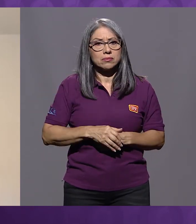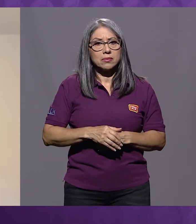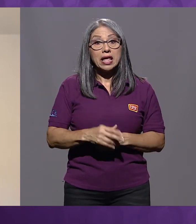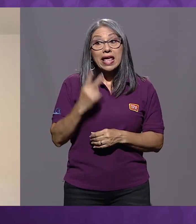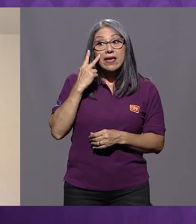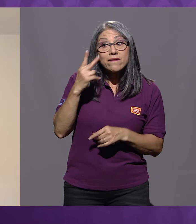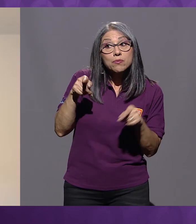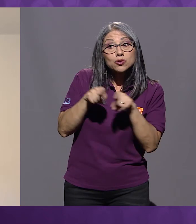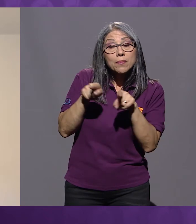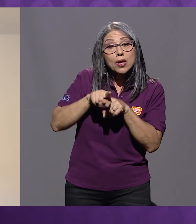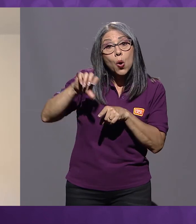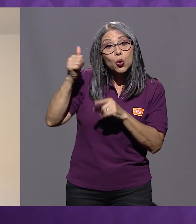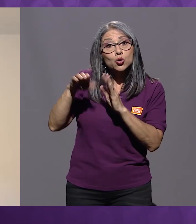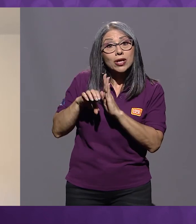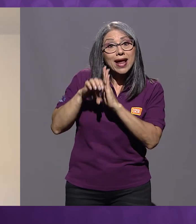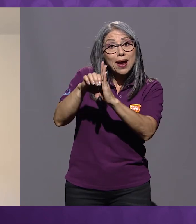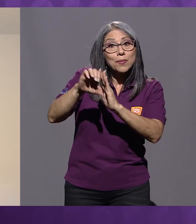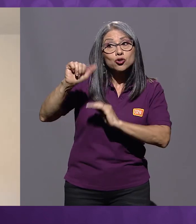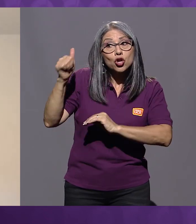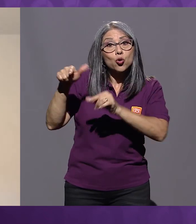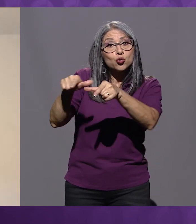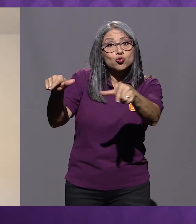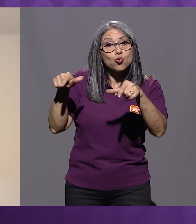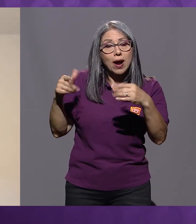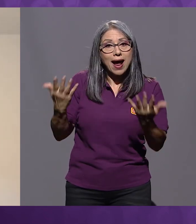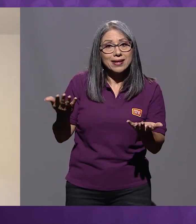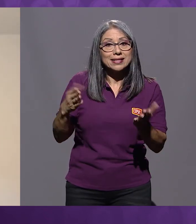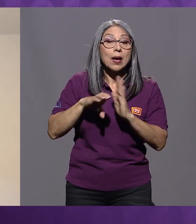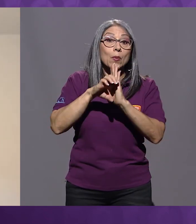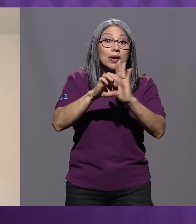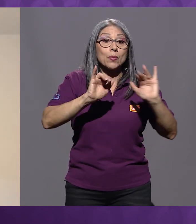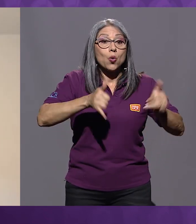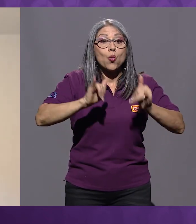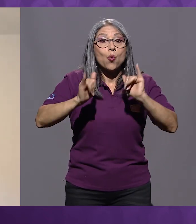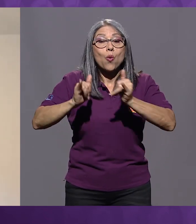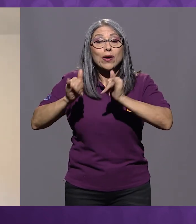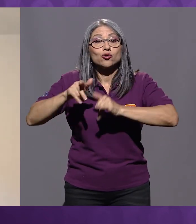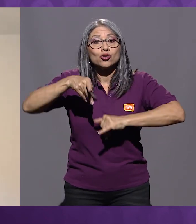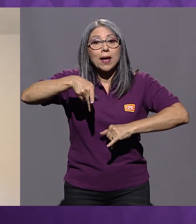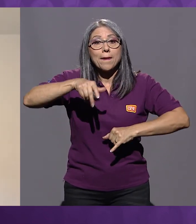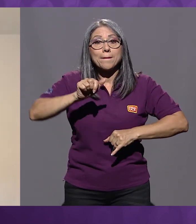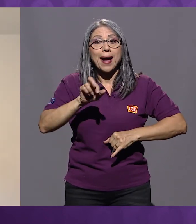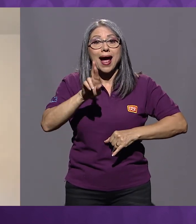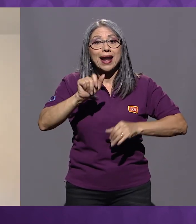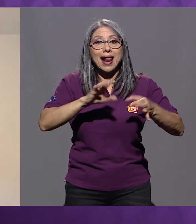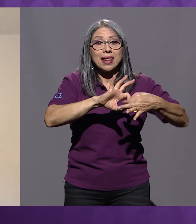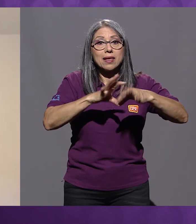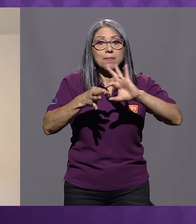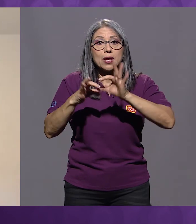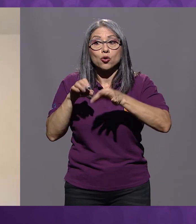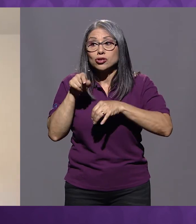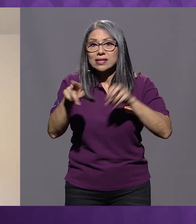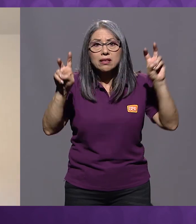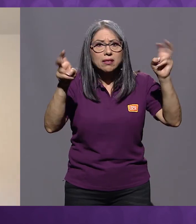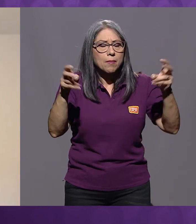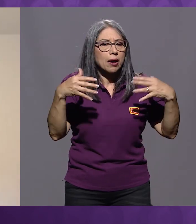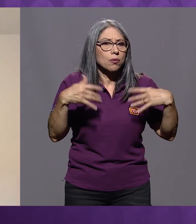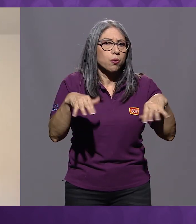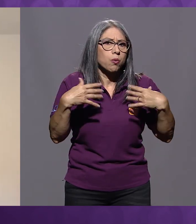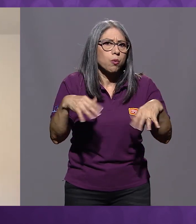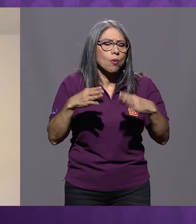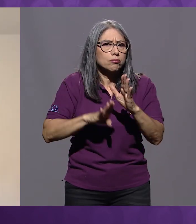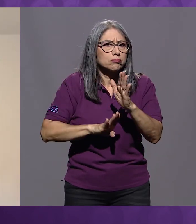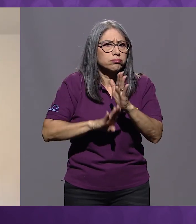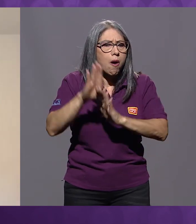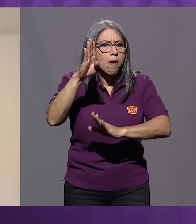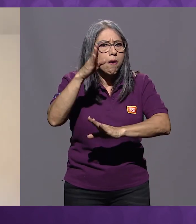mirar ejemplos de otros lugares. Hay en los Juegos Paralímpicos, esto es un tema que ha crecido muchísimo, el tema de las comunicaciones, y se